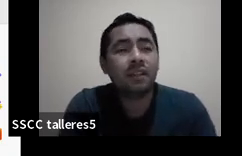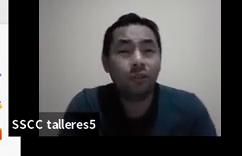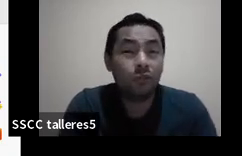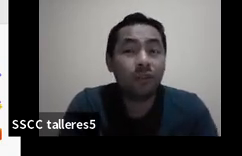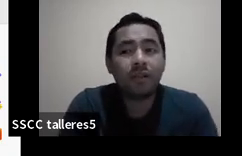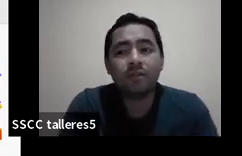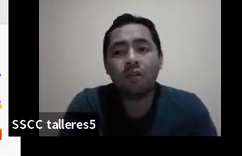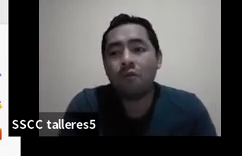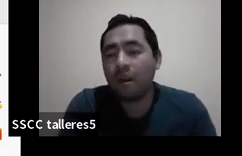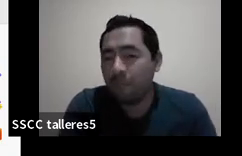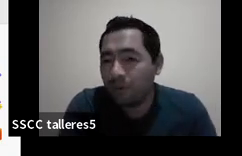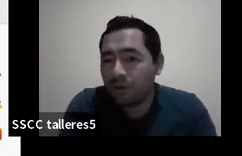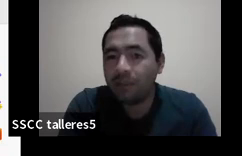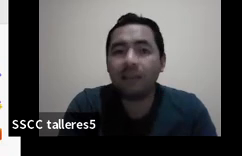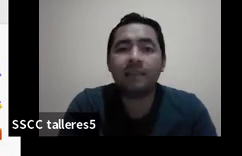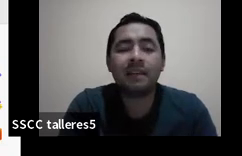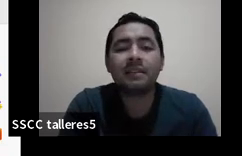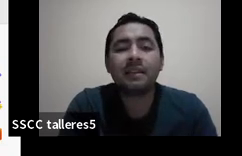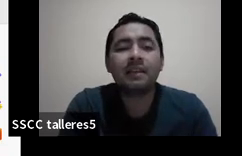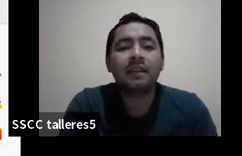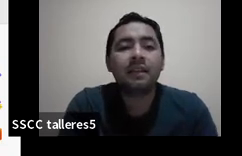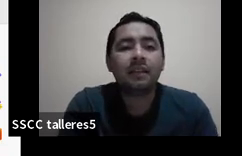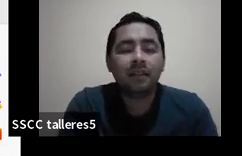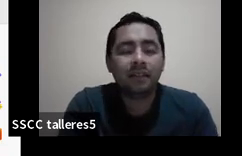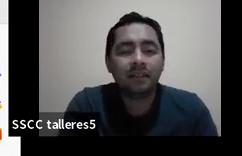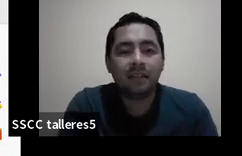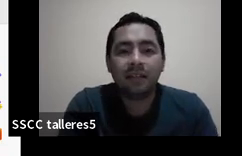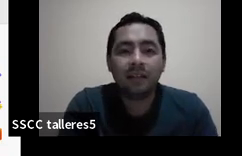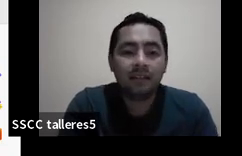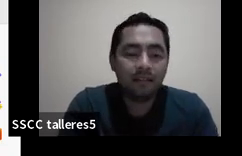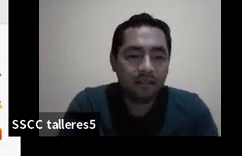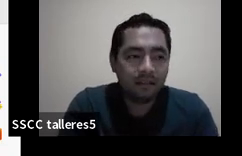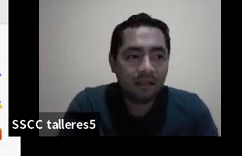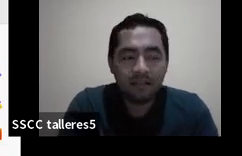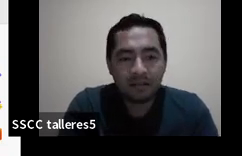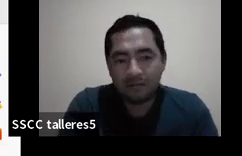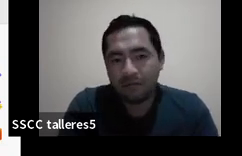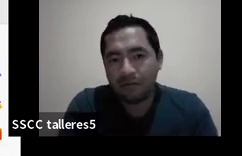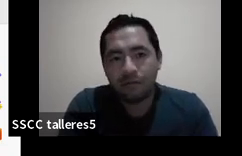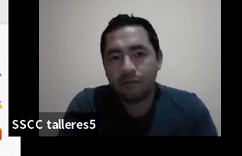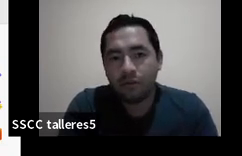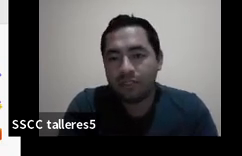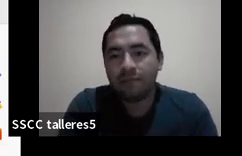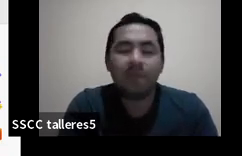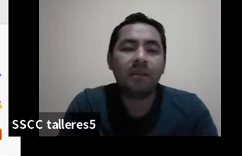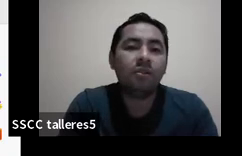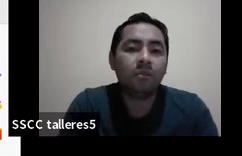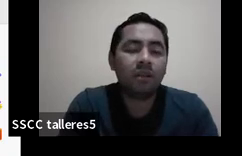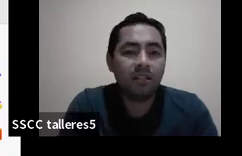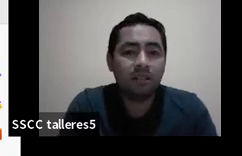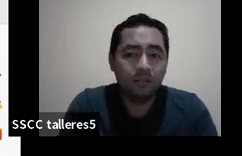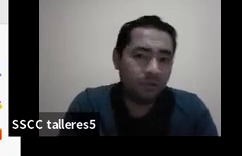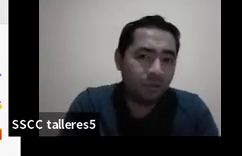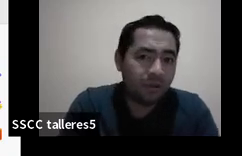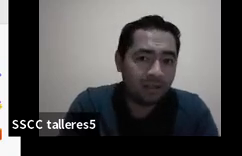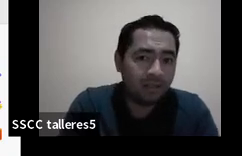preguntas, dudas o algún aporte quizás que quieras hacer. Todo está bienvenido por